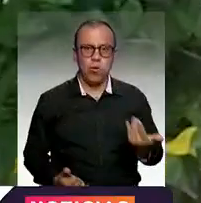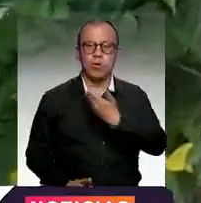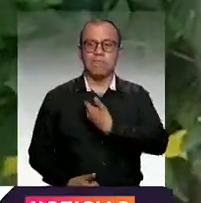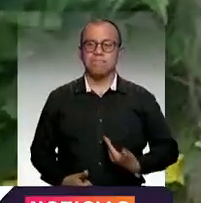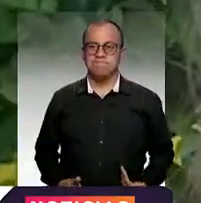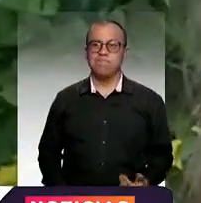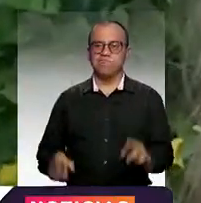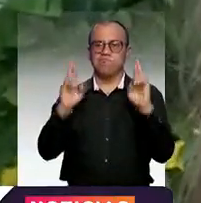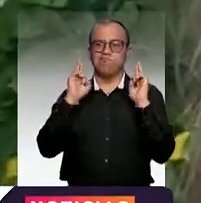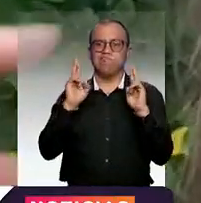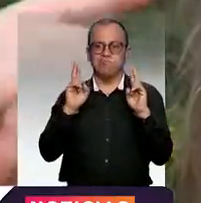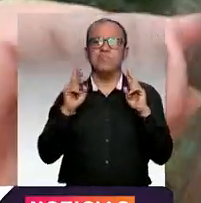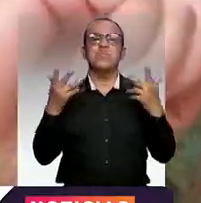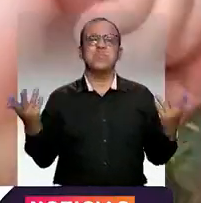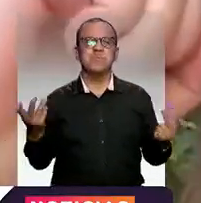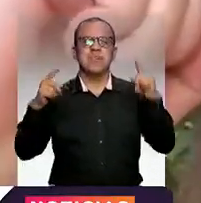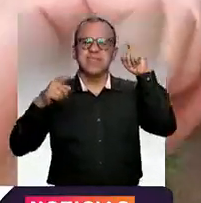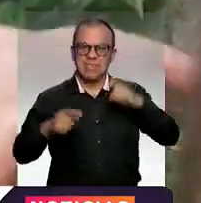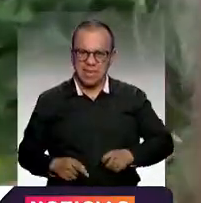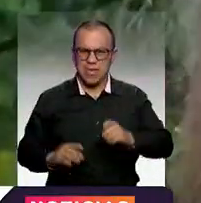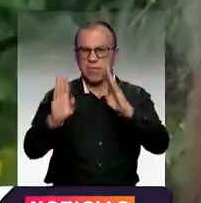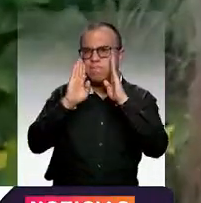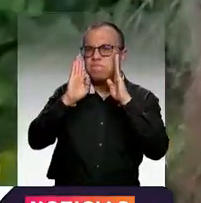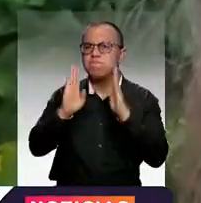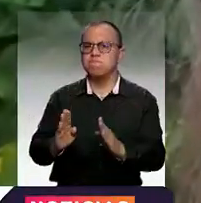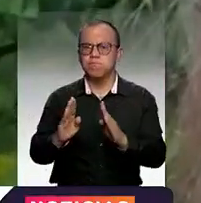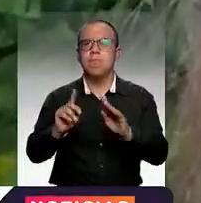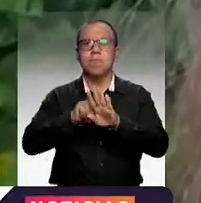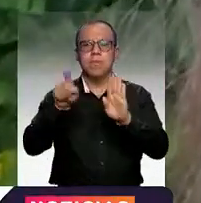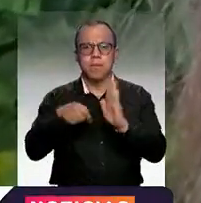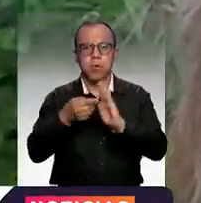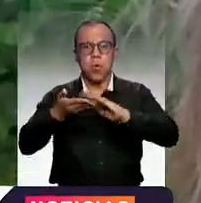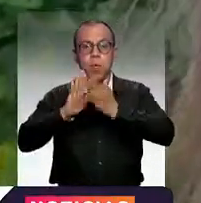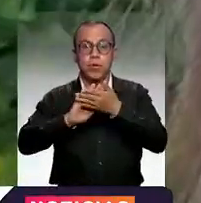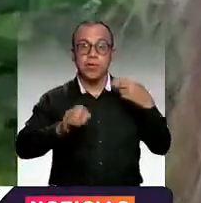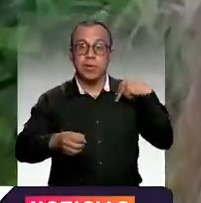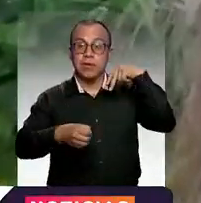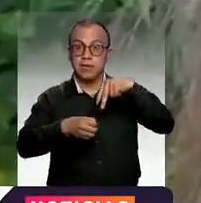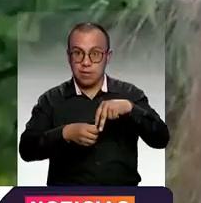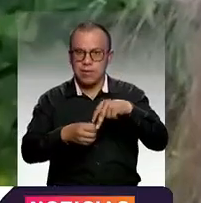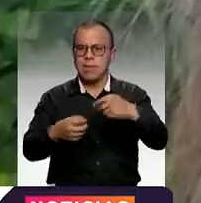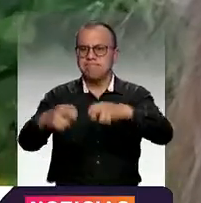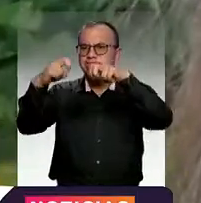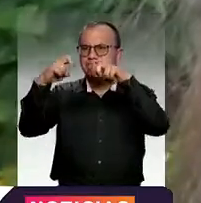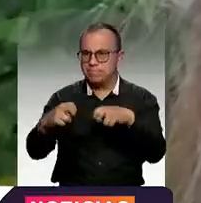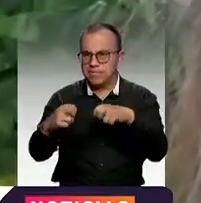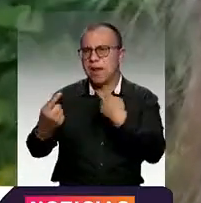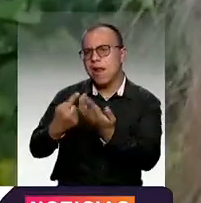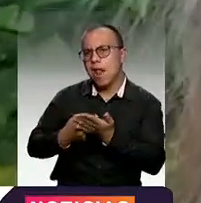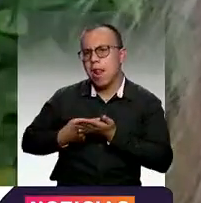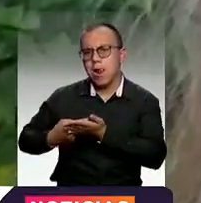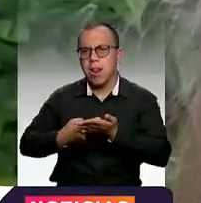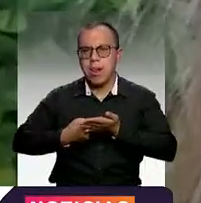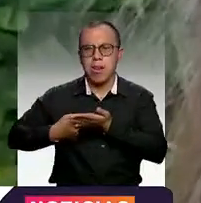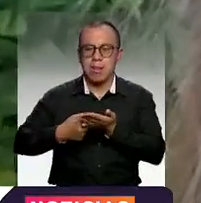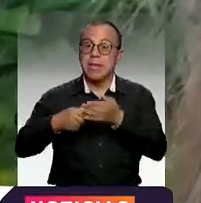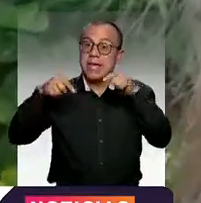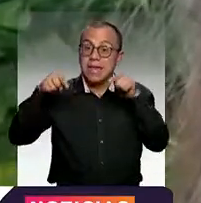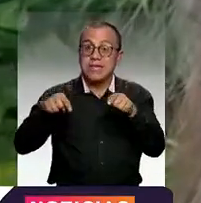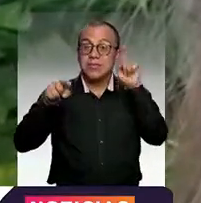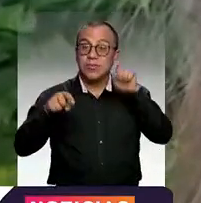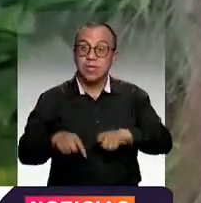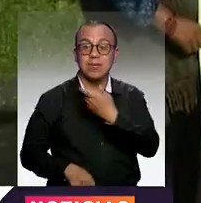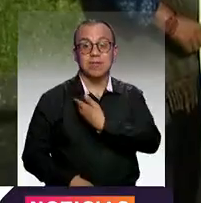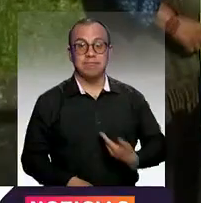de la República entienda que debe escuchar a los indígenas, sentarse con ellos, dialogar. Eso es lo que debe hacer